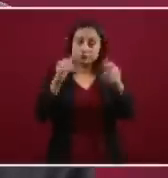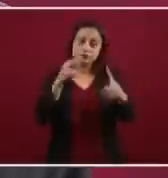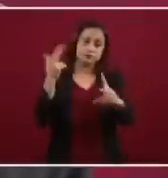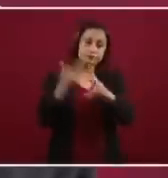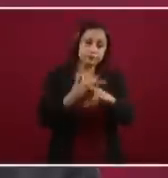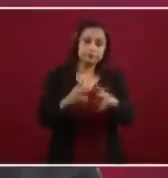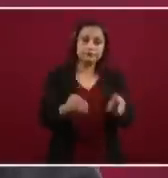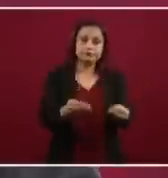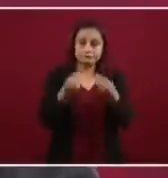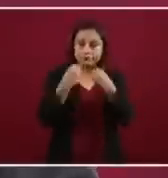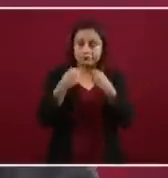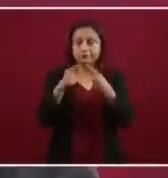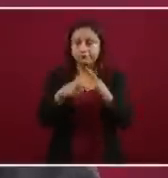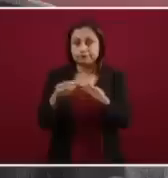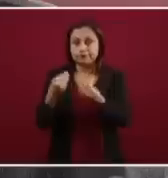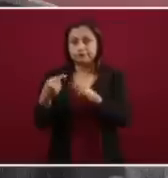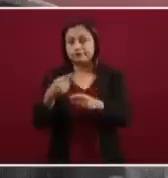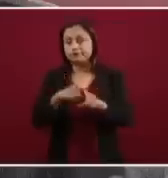ahora dos,